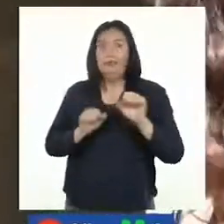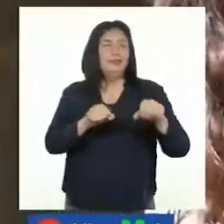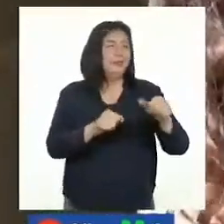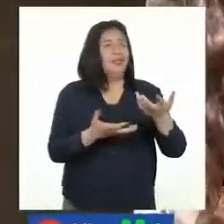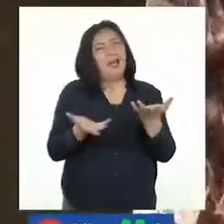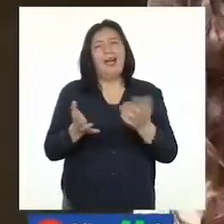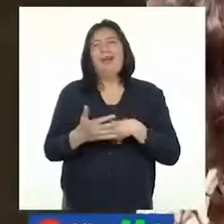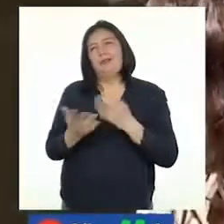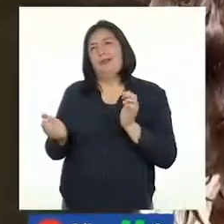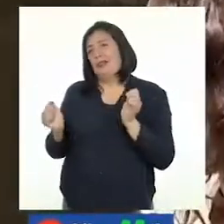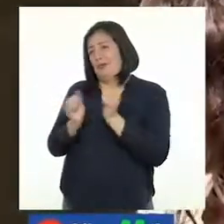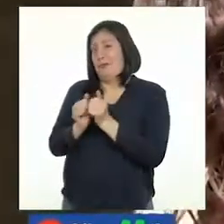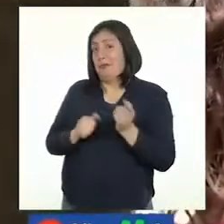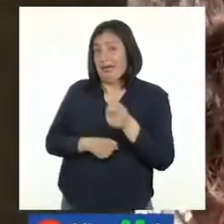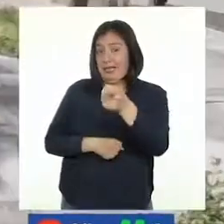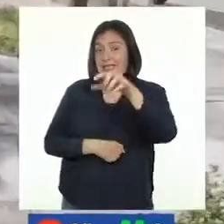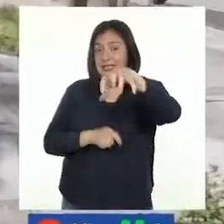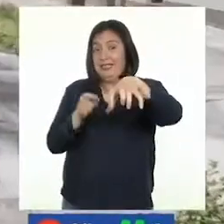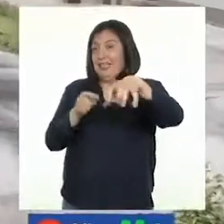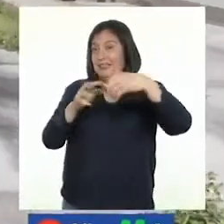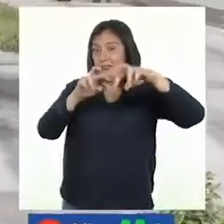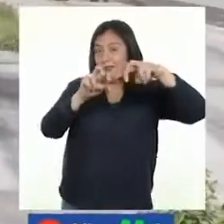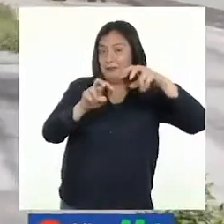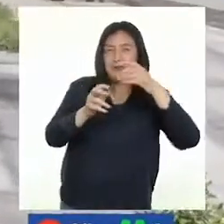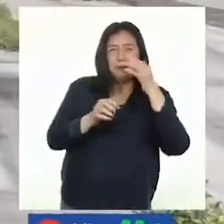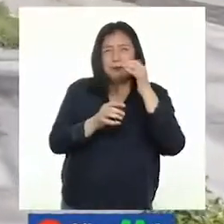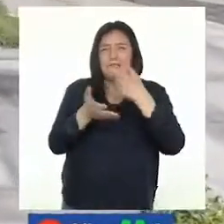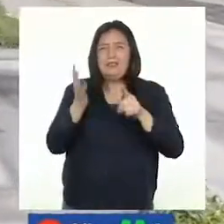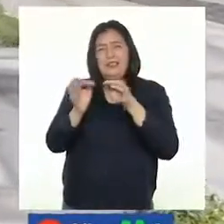Ya, mire. Ven, acompáñame al centro de pronóstico y te explico un Ya, poquito acerca vamos. de tu pregunta.